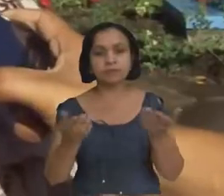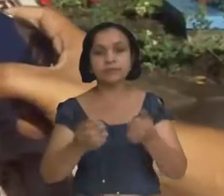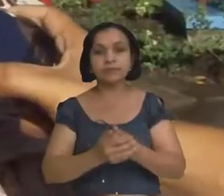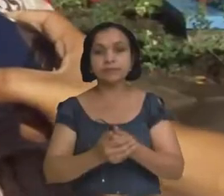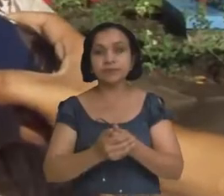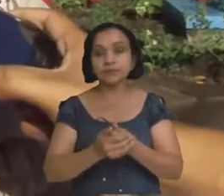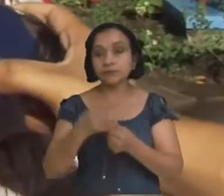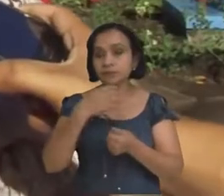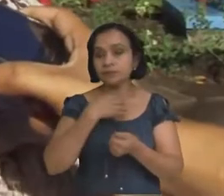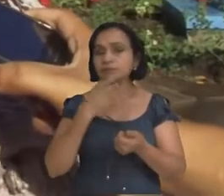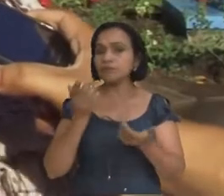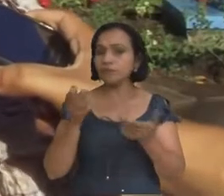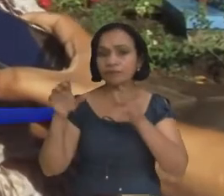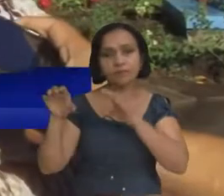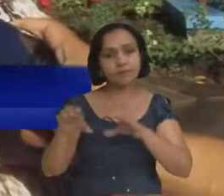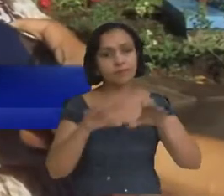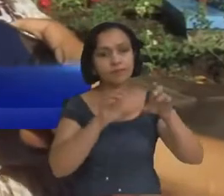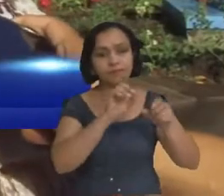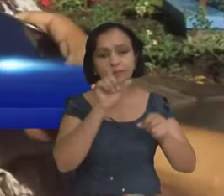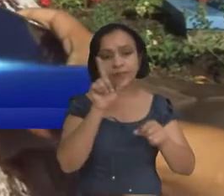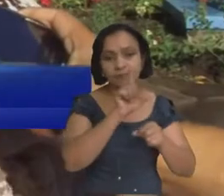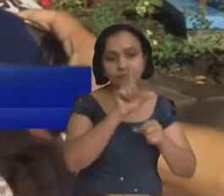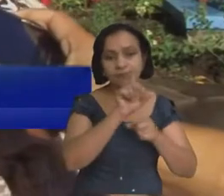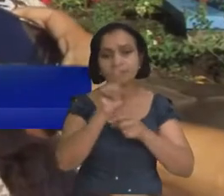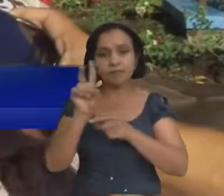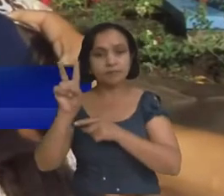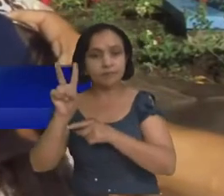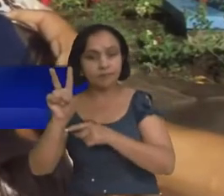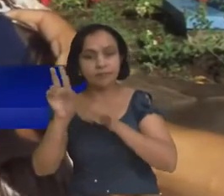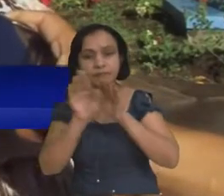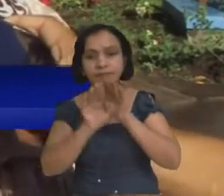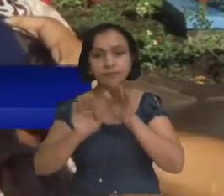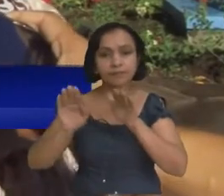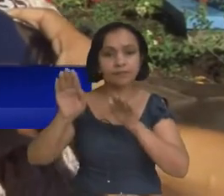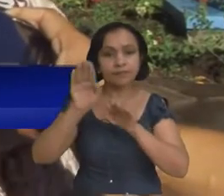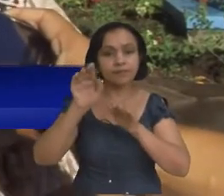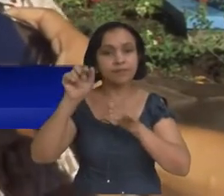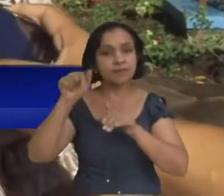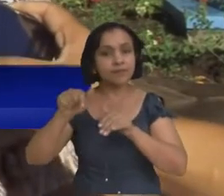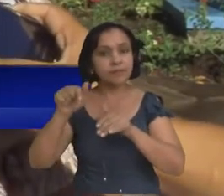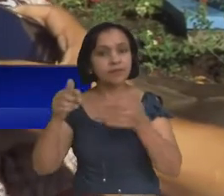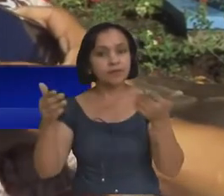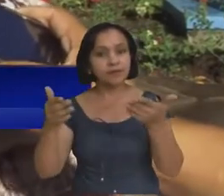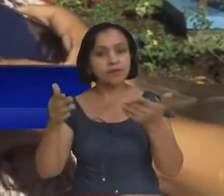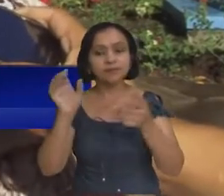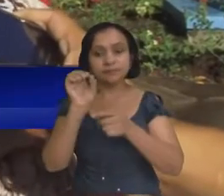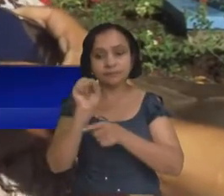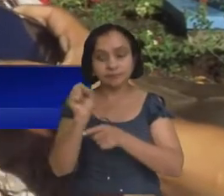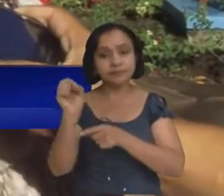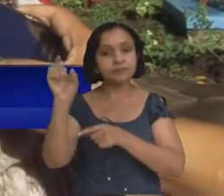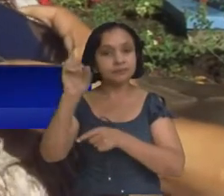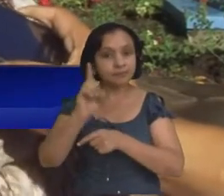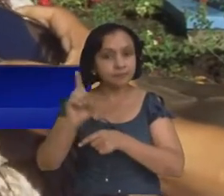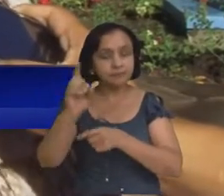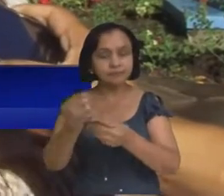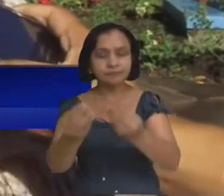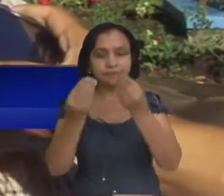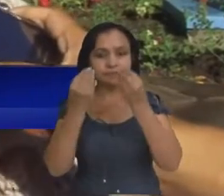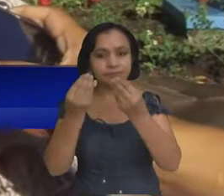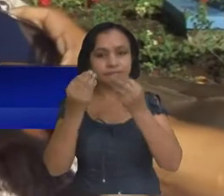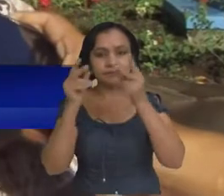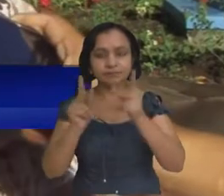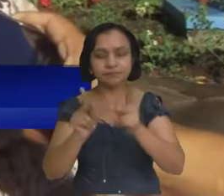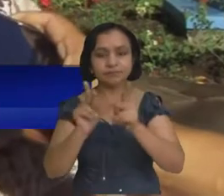Nosotros estamos teniendo actividades de lunes a viernes realmente, y más los fines de semana, que está full nuestro